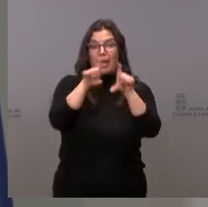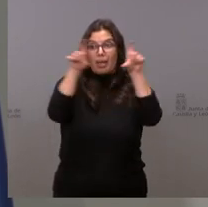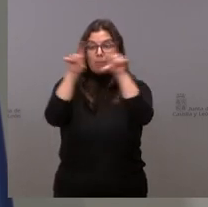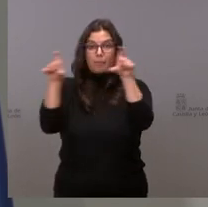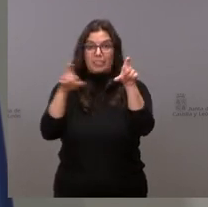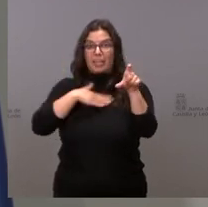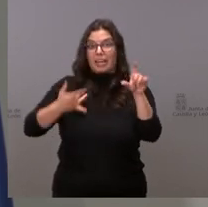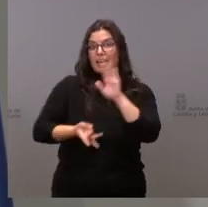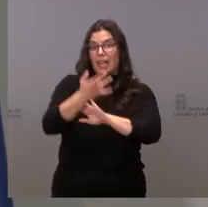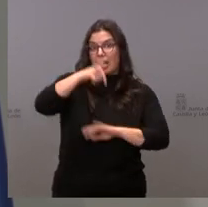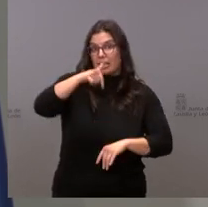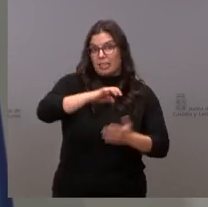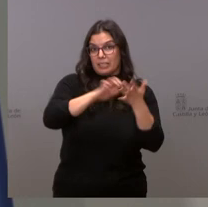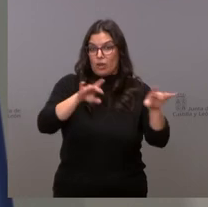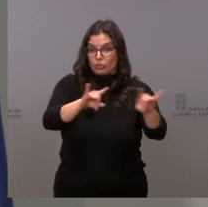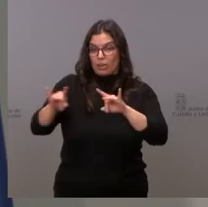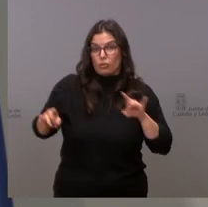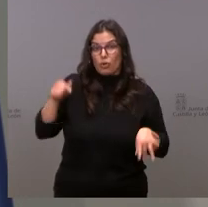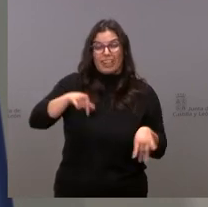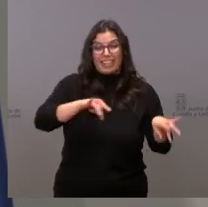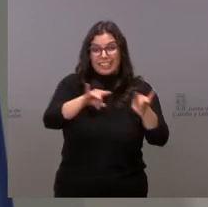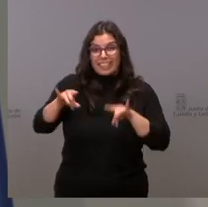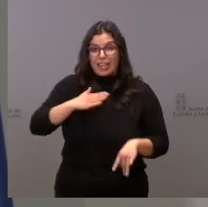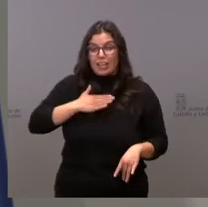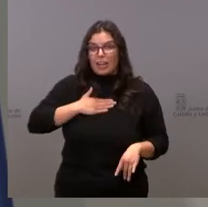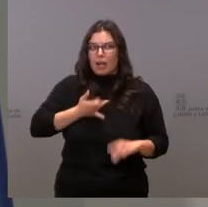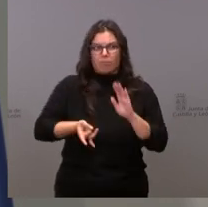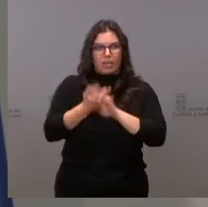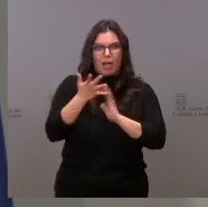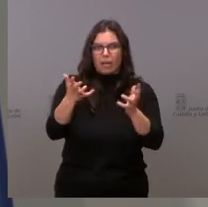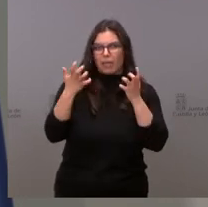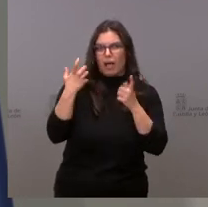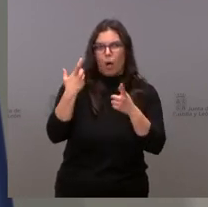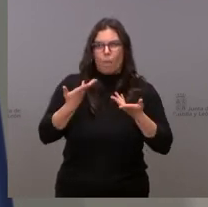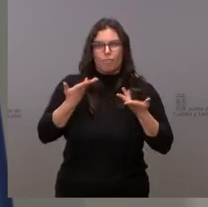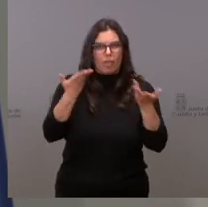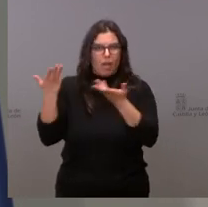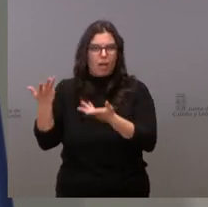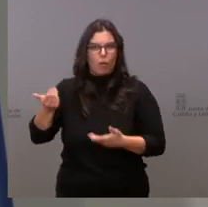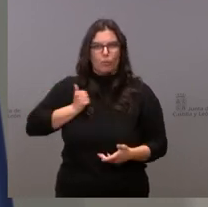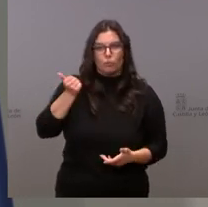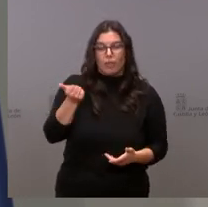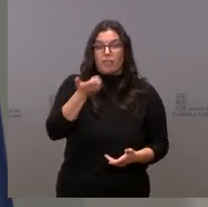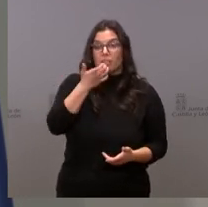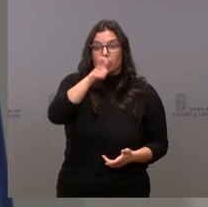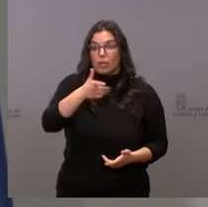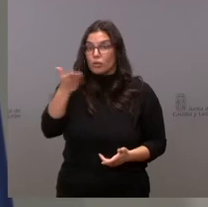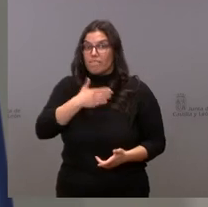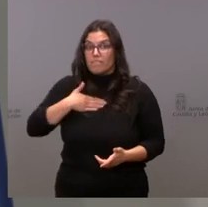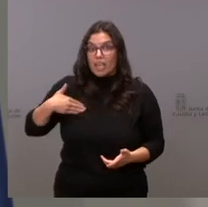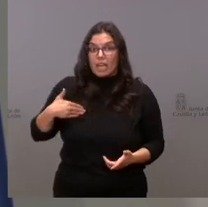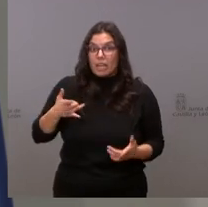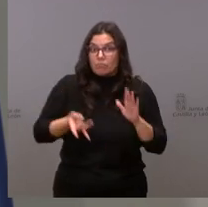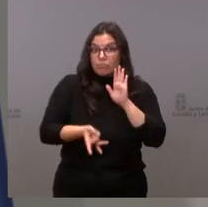castilla y león' la nuestra es una tierra que genera ventajas que genera oportunidades y todo aquel que quiera invertir aquí que quiera